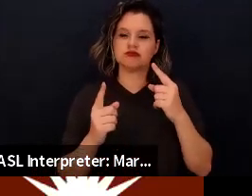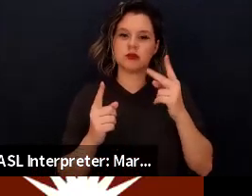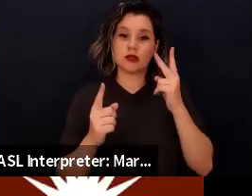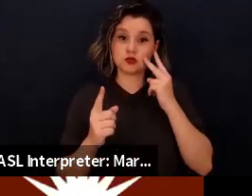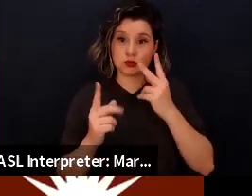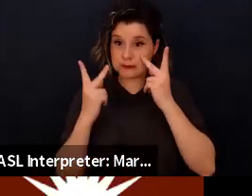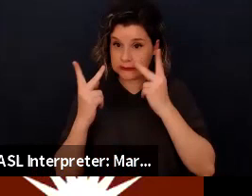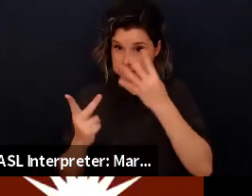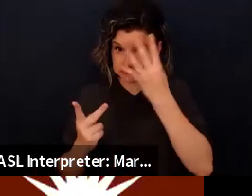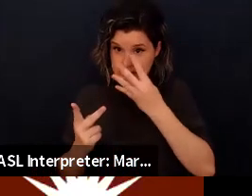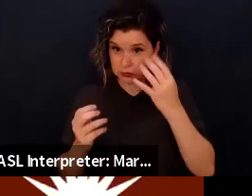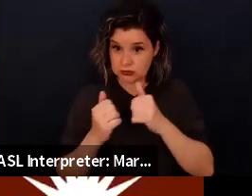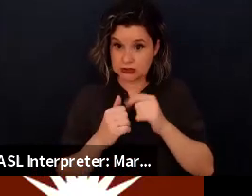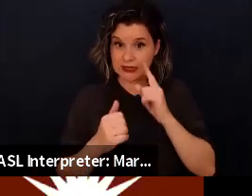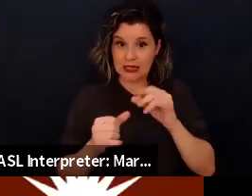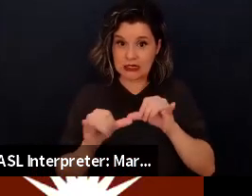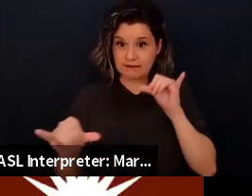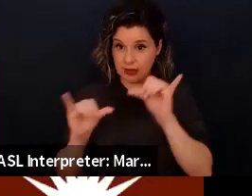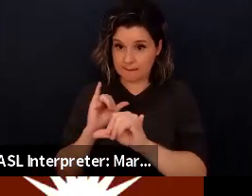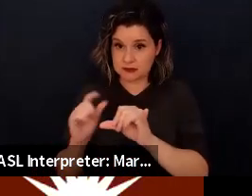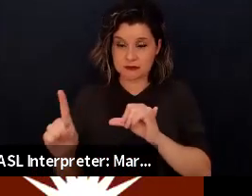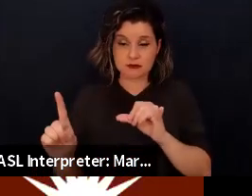inmigrantes en confinamiento,